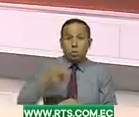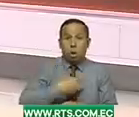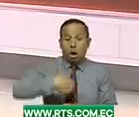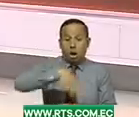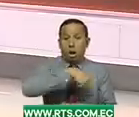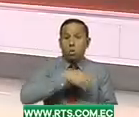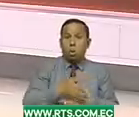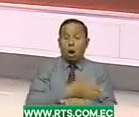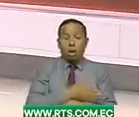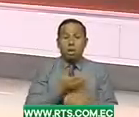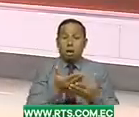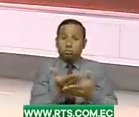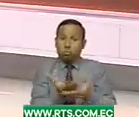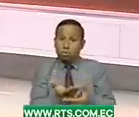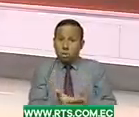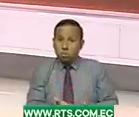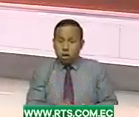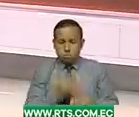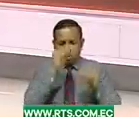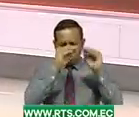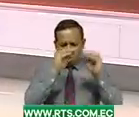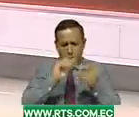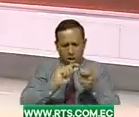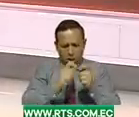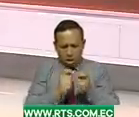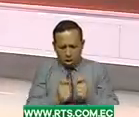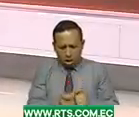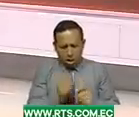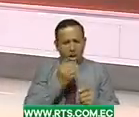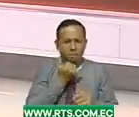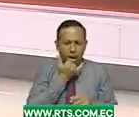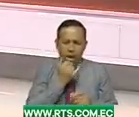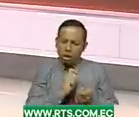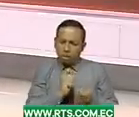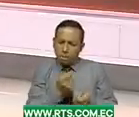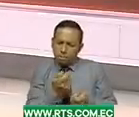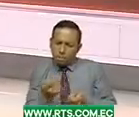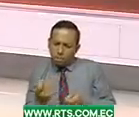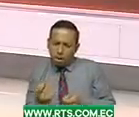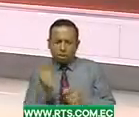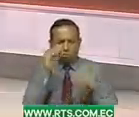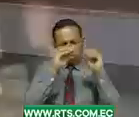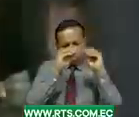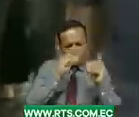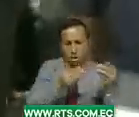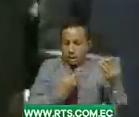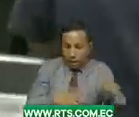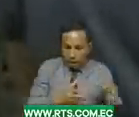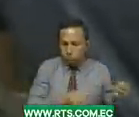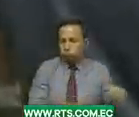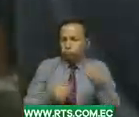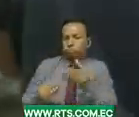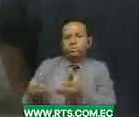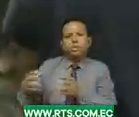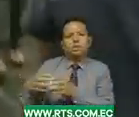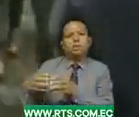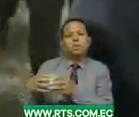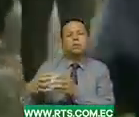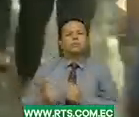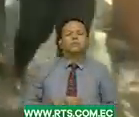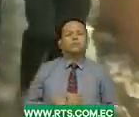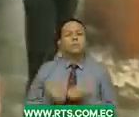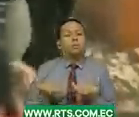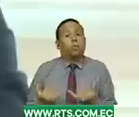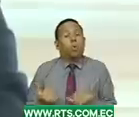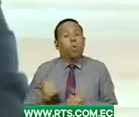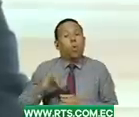documento completo con las correcciones de los errores detectados. Este jueves, los 4 proponentes del juicio